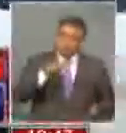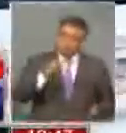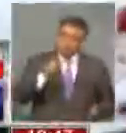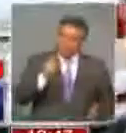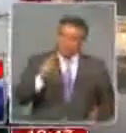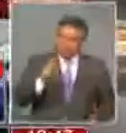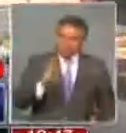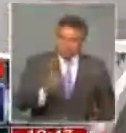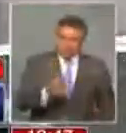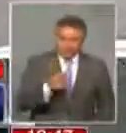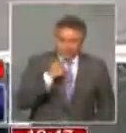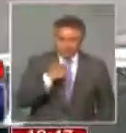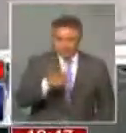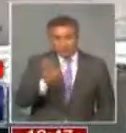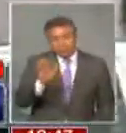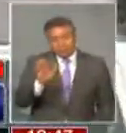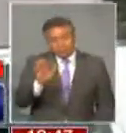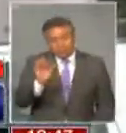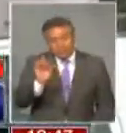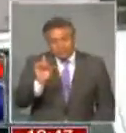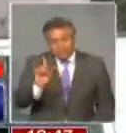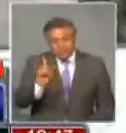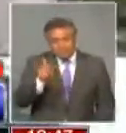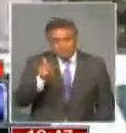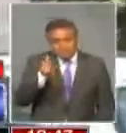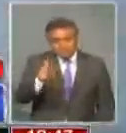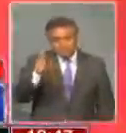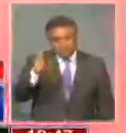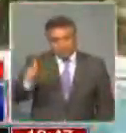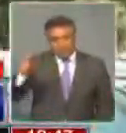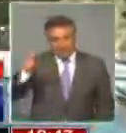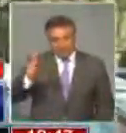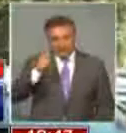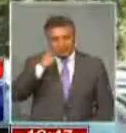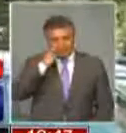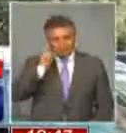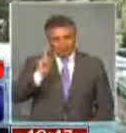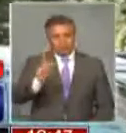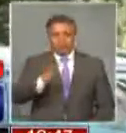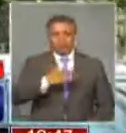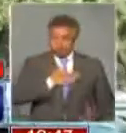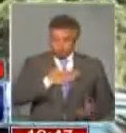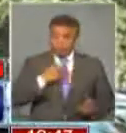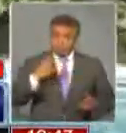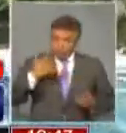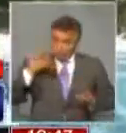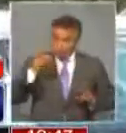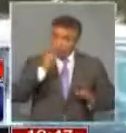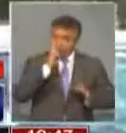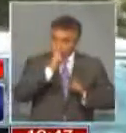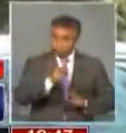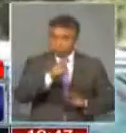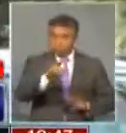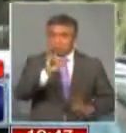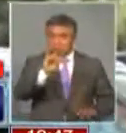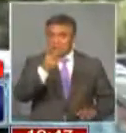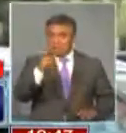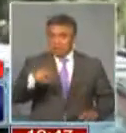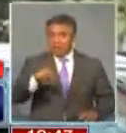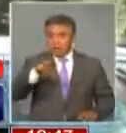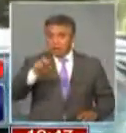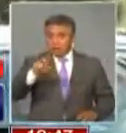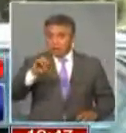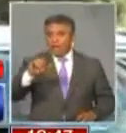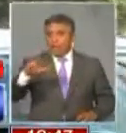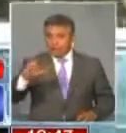son obviamente decisiones personales. Yo siempre lo he dicho, valoro la actitud que tuvo Iván Moreira. Yo creo